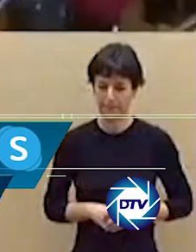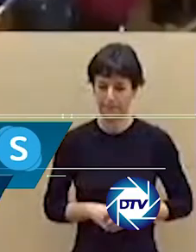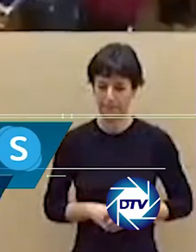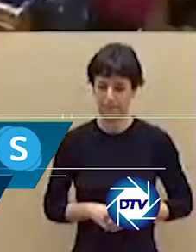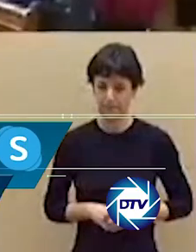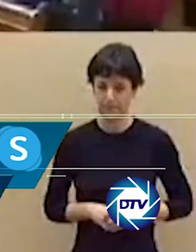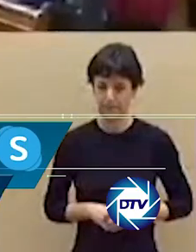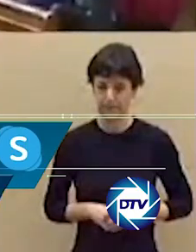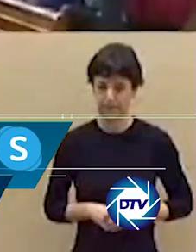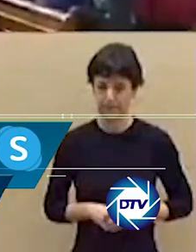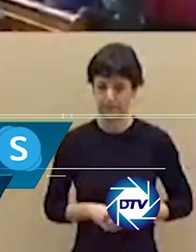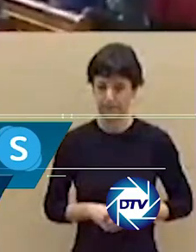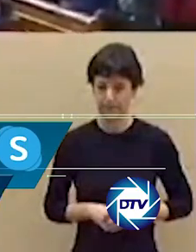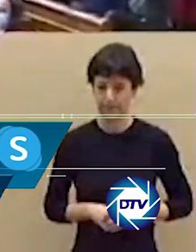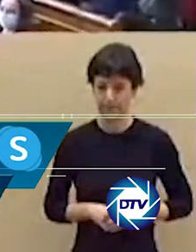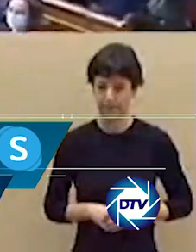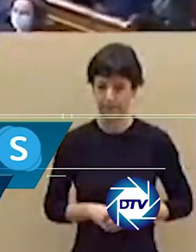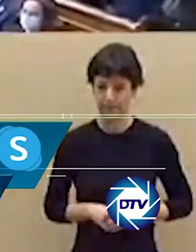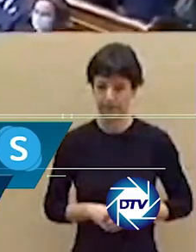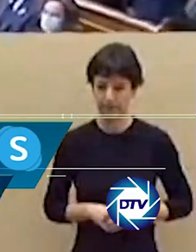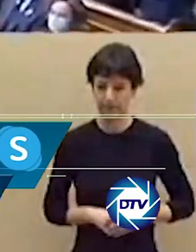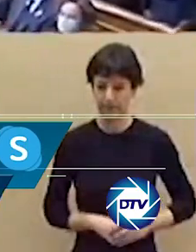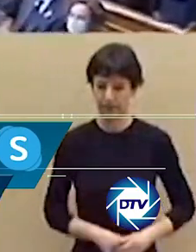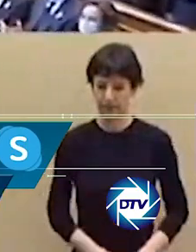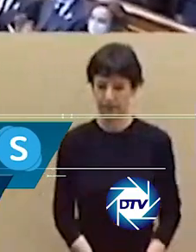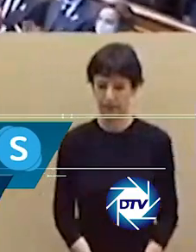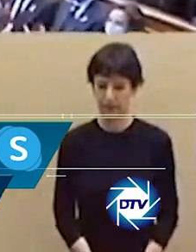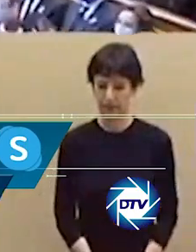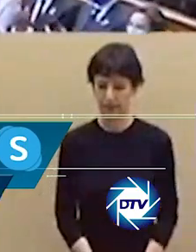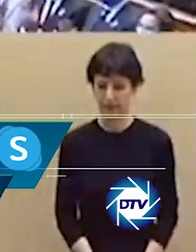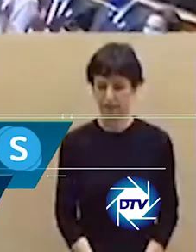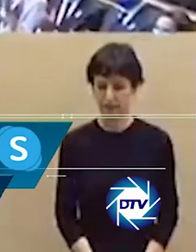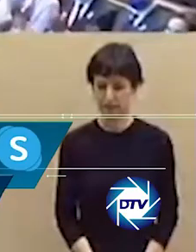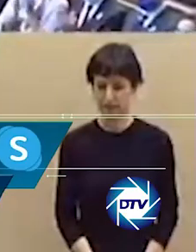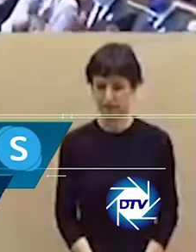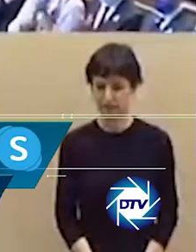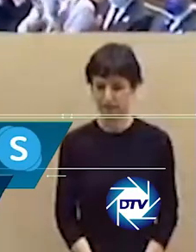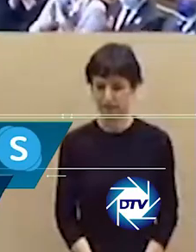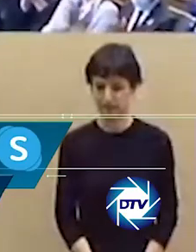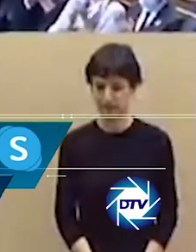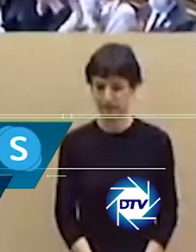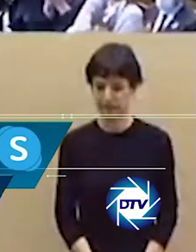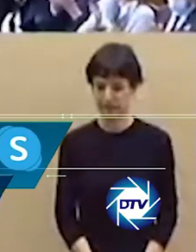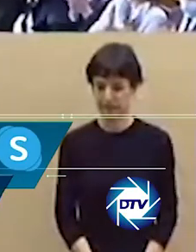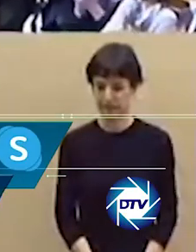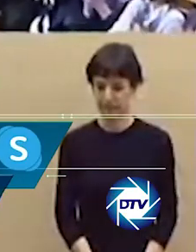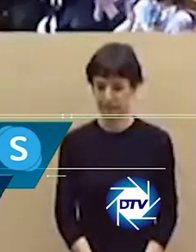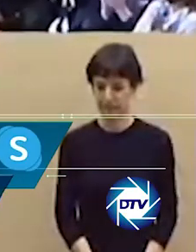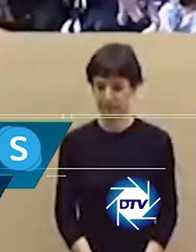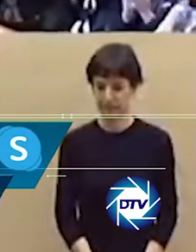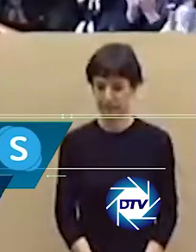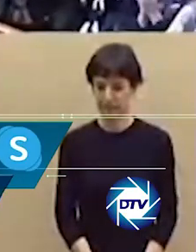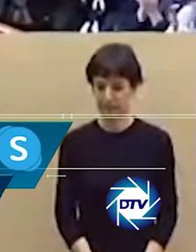más putrefactos que existan sobre la faz de la Tierra. Por supuesto, el protagonismo de Sánchez, siempre intentando con esos